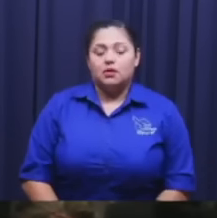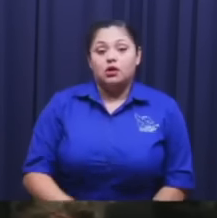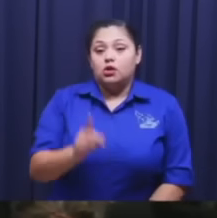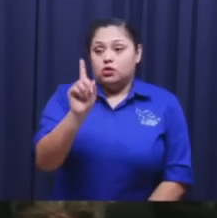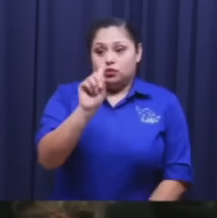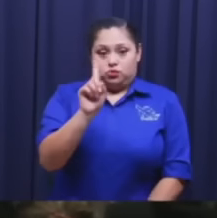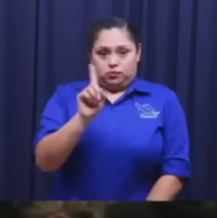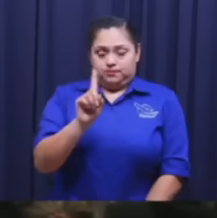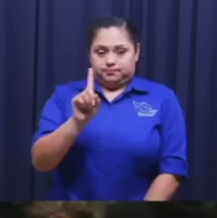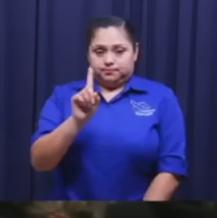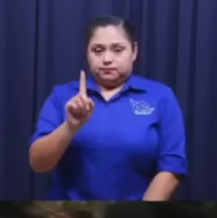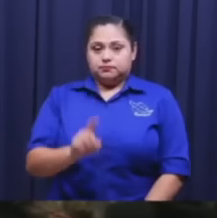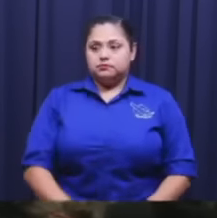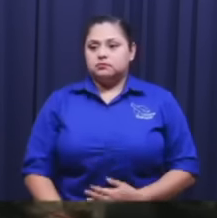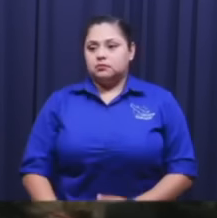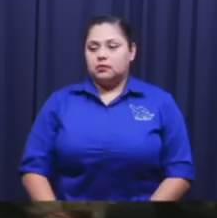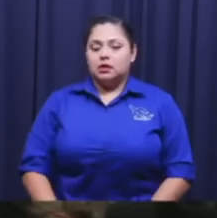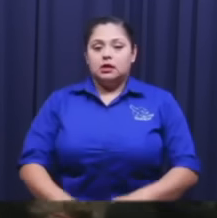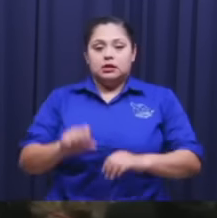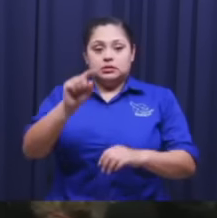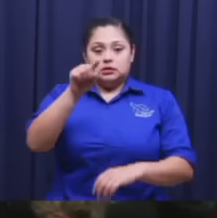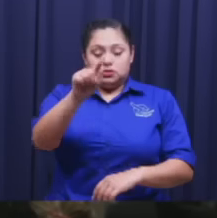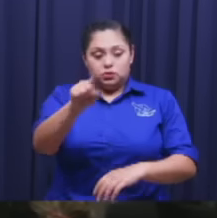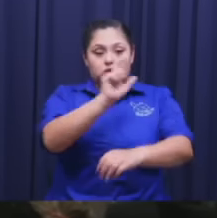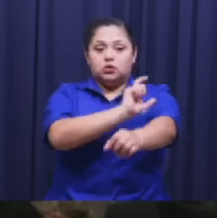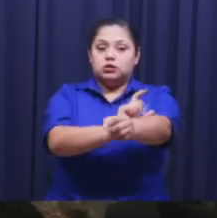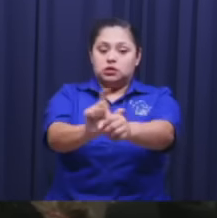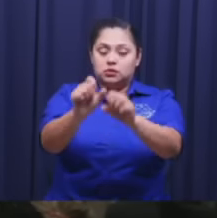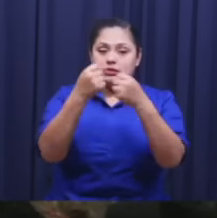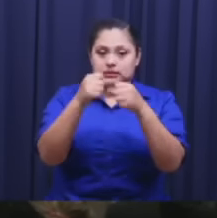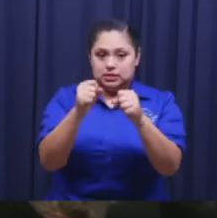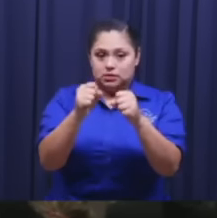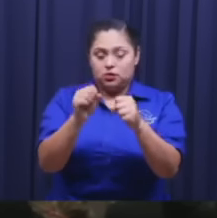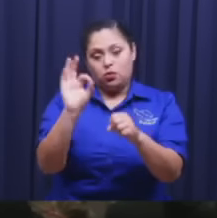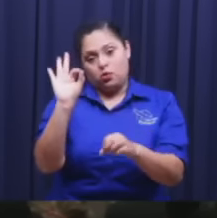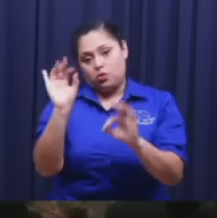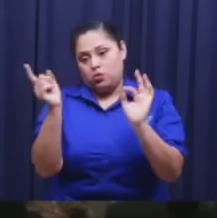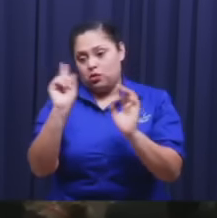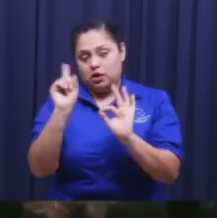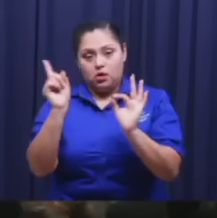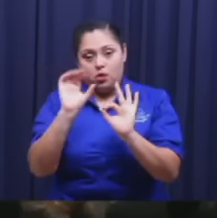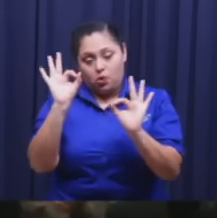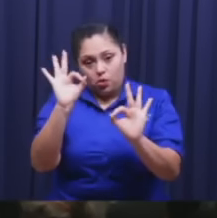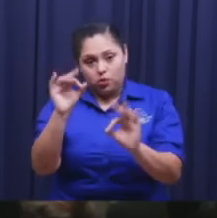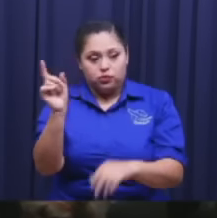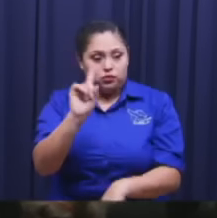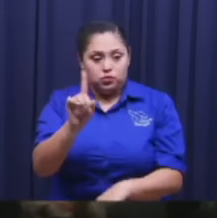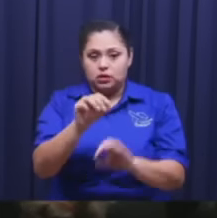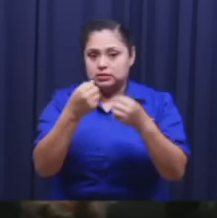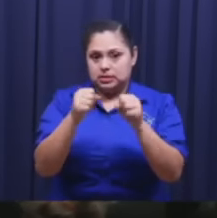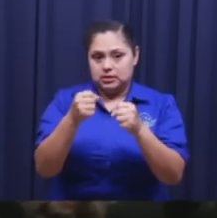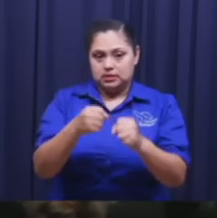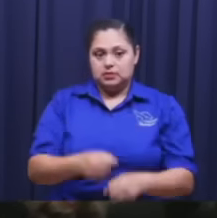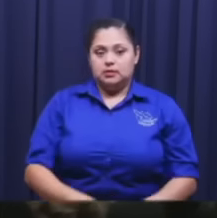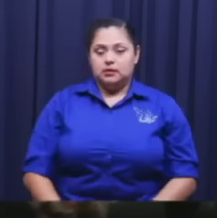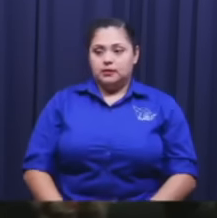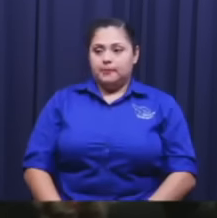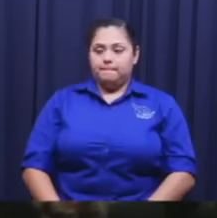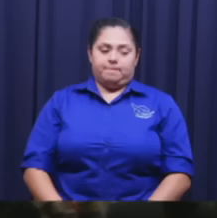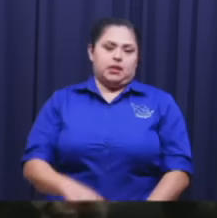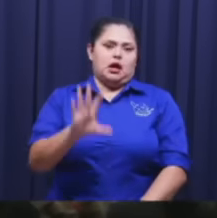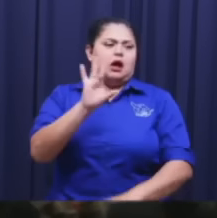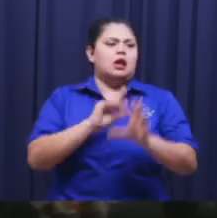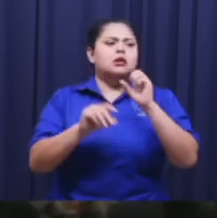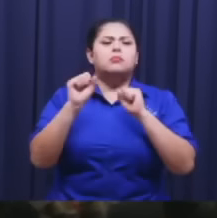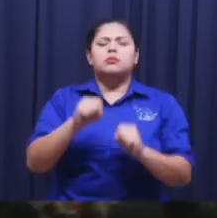No si lo haces o no lo haces. Es decir, alguien podría decir, no, hermano, yo